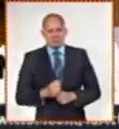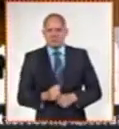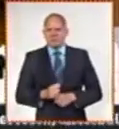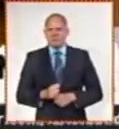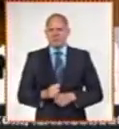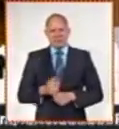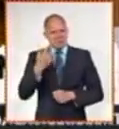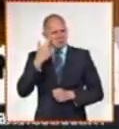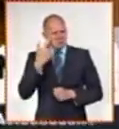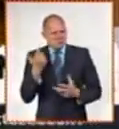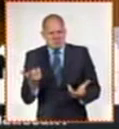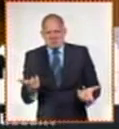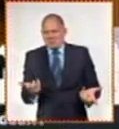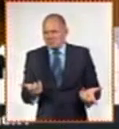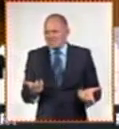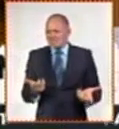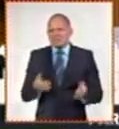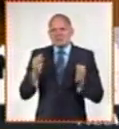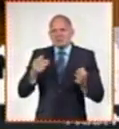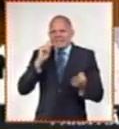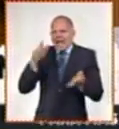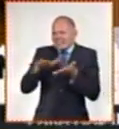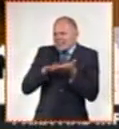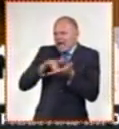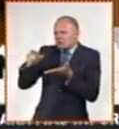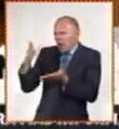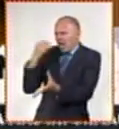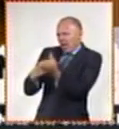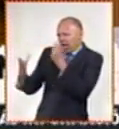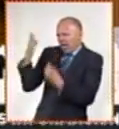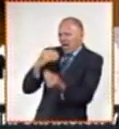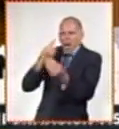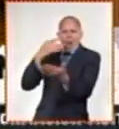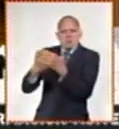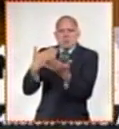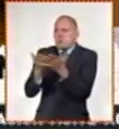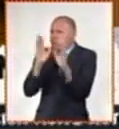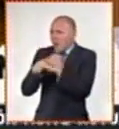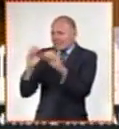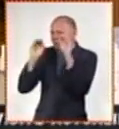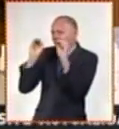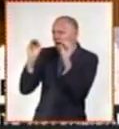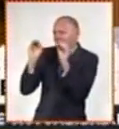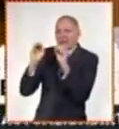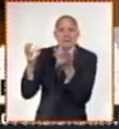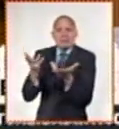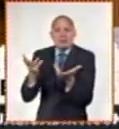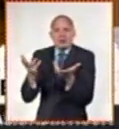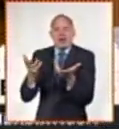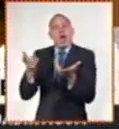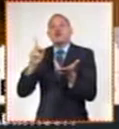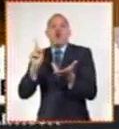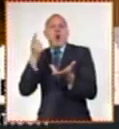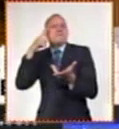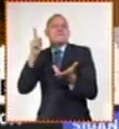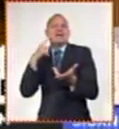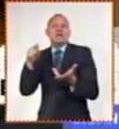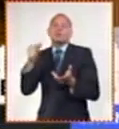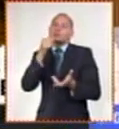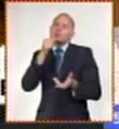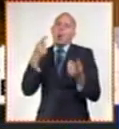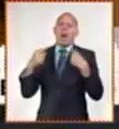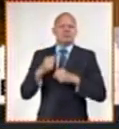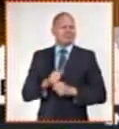absolutamente nada de lo que dijeron fue probado, pero no es que no fue probado y entonces, bueno, hay dudas. No, no,